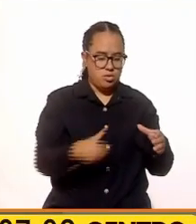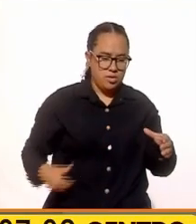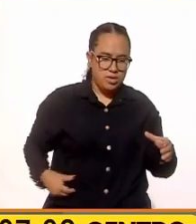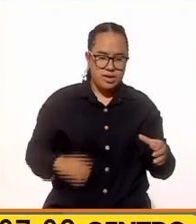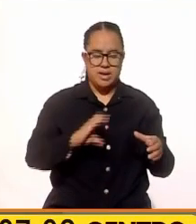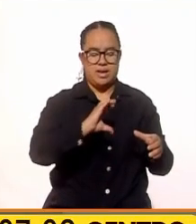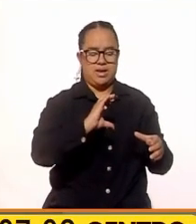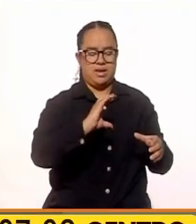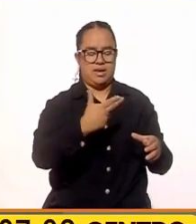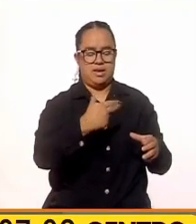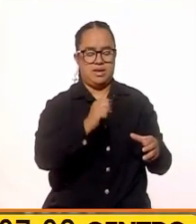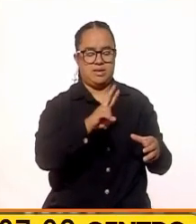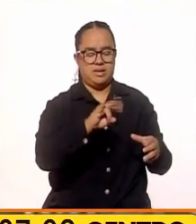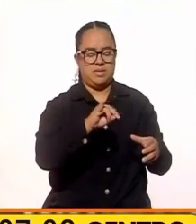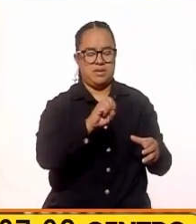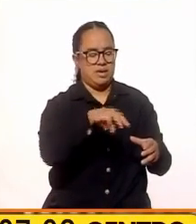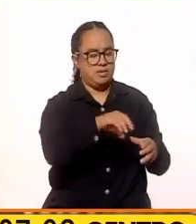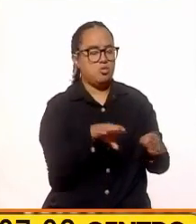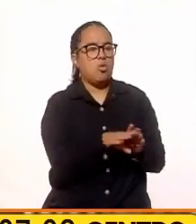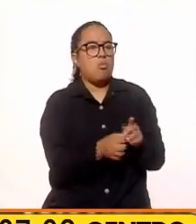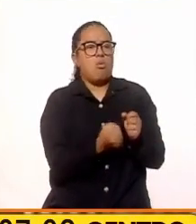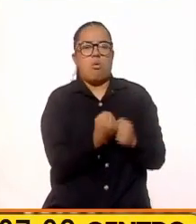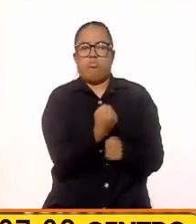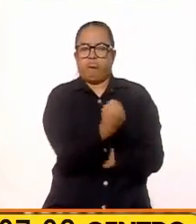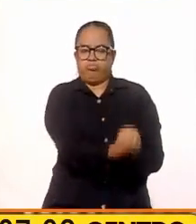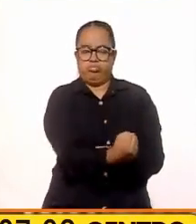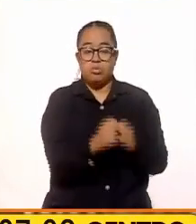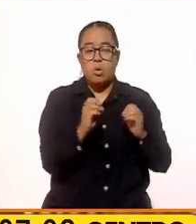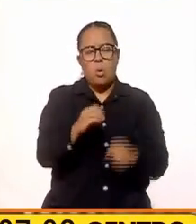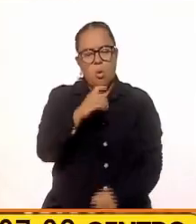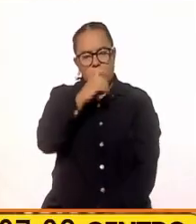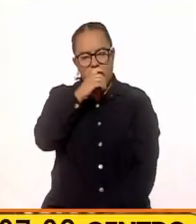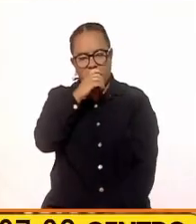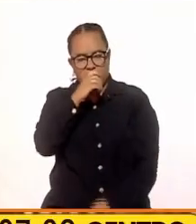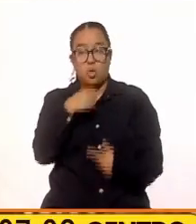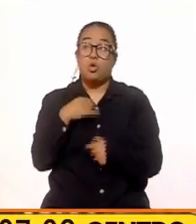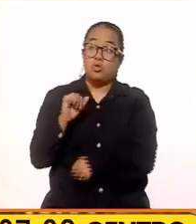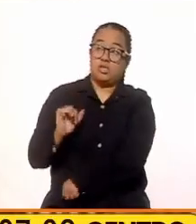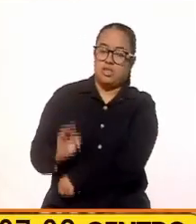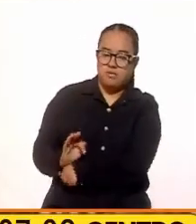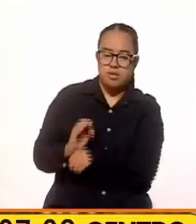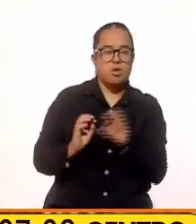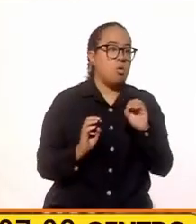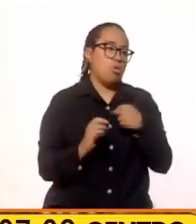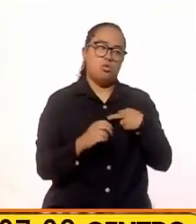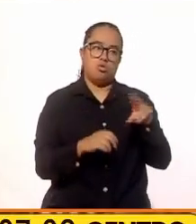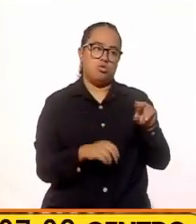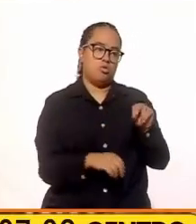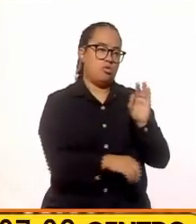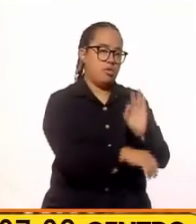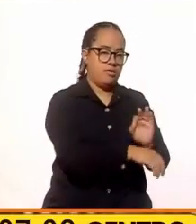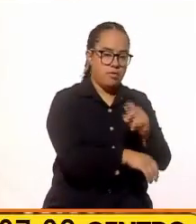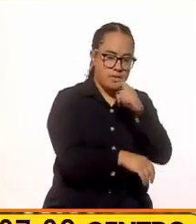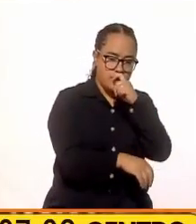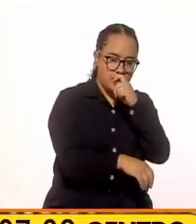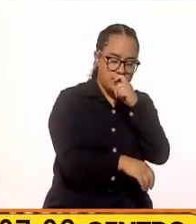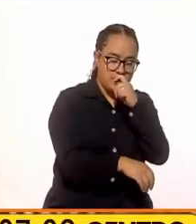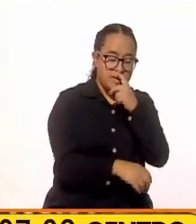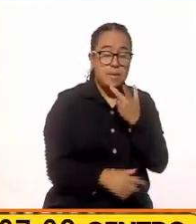y antichavismo o de una posición Maduro o antimaduro que está hoy bajo la